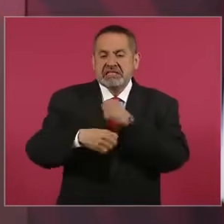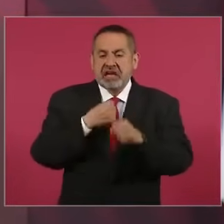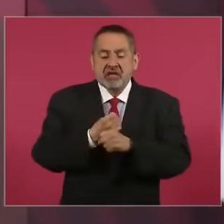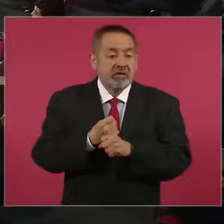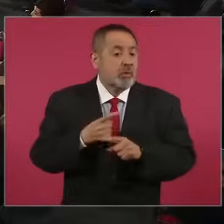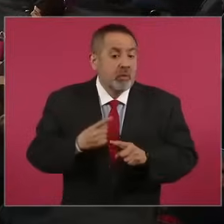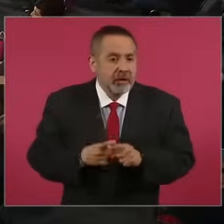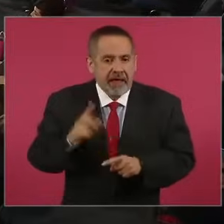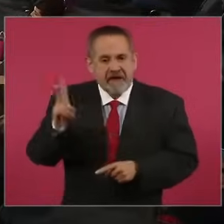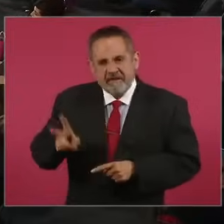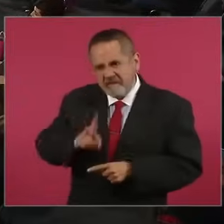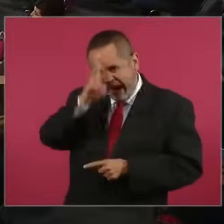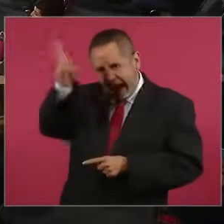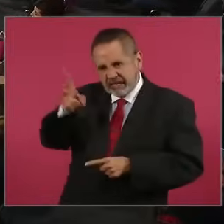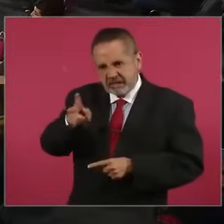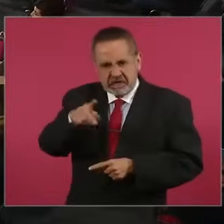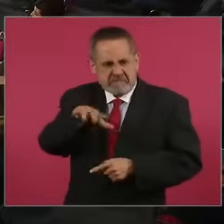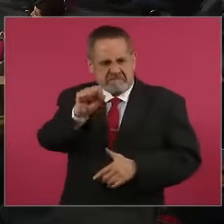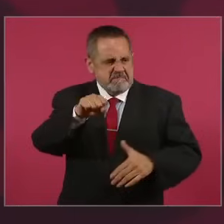venganza.